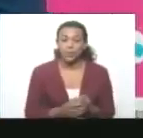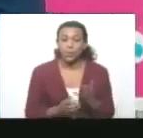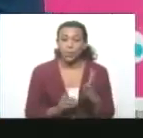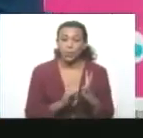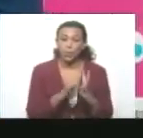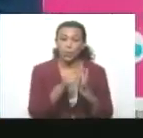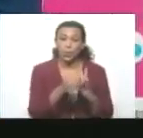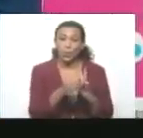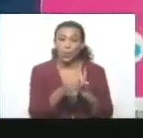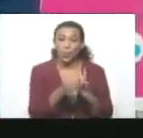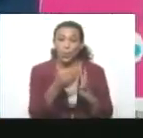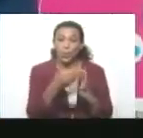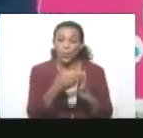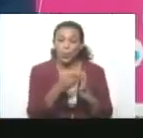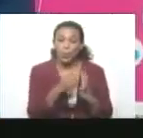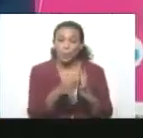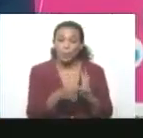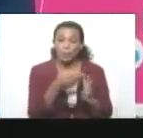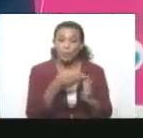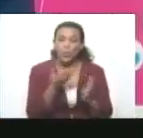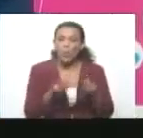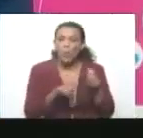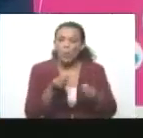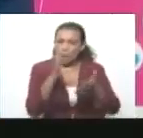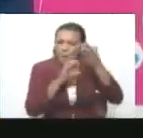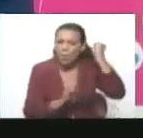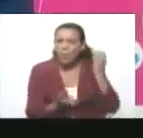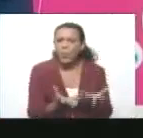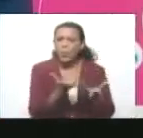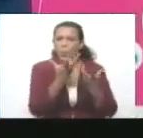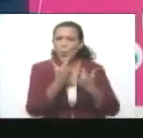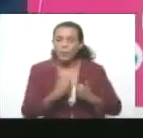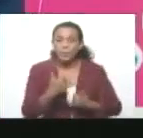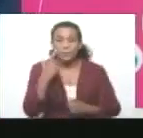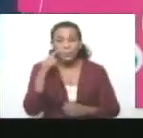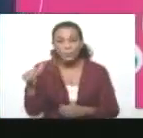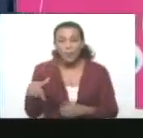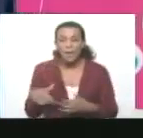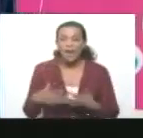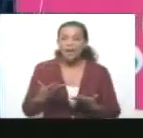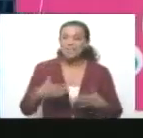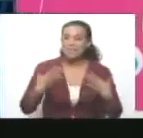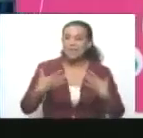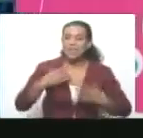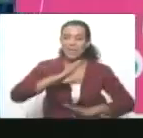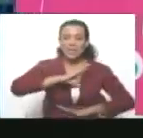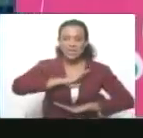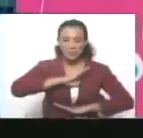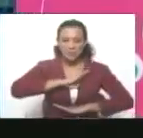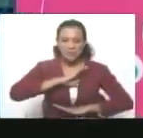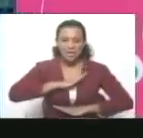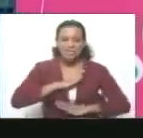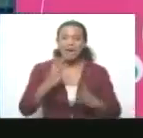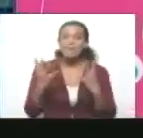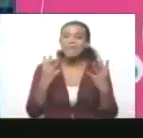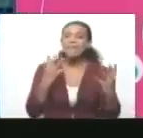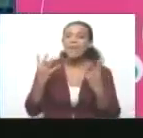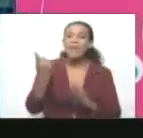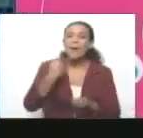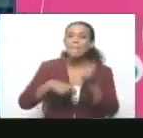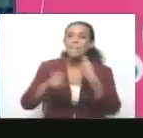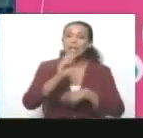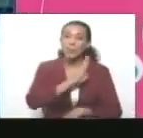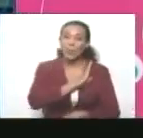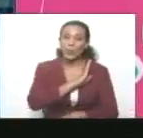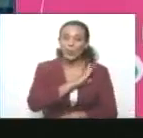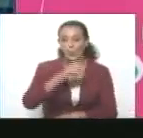quedó esa feria? ¿Qué me cuenta? Pues, señor presidente, estamos muy contentos, muy satisfechos por esta feria. Es